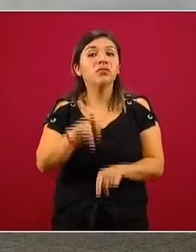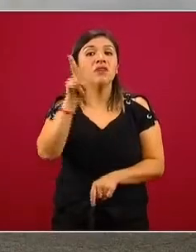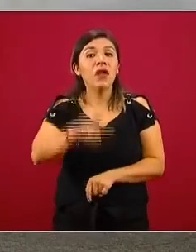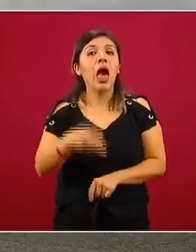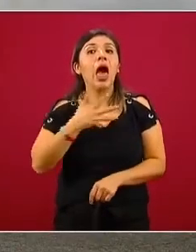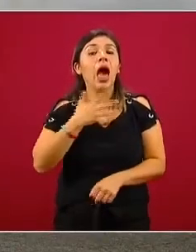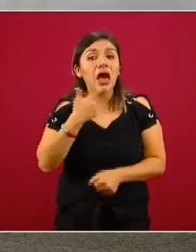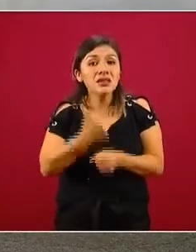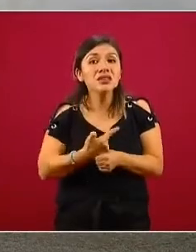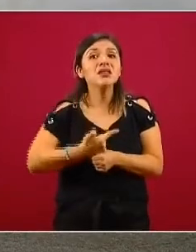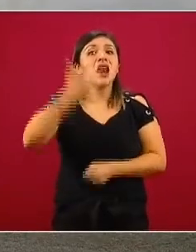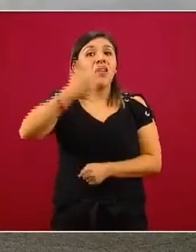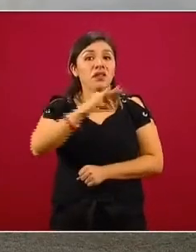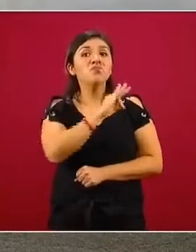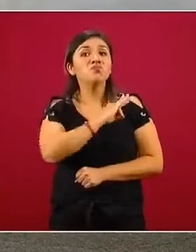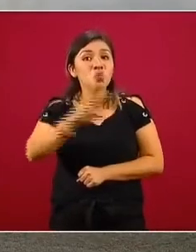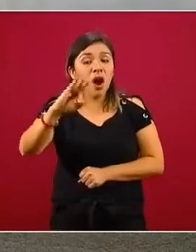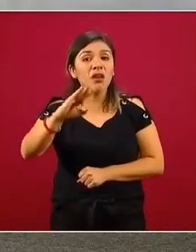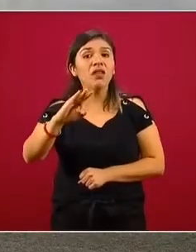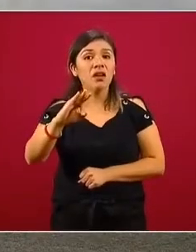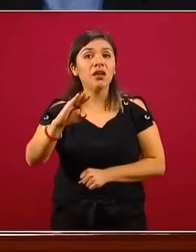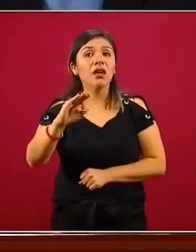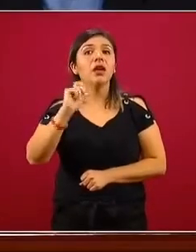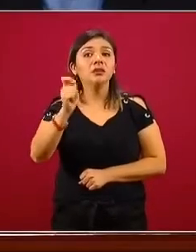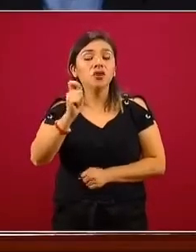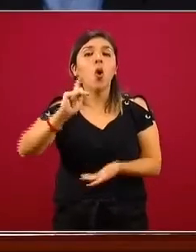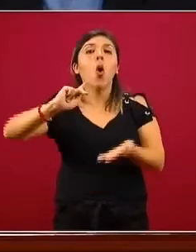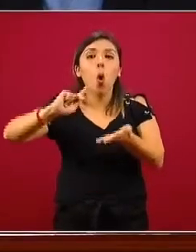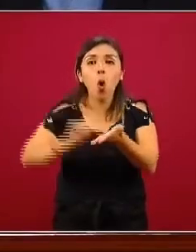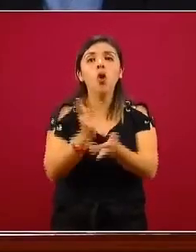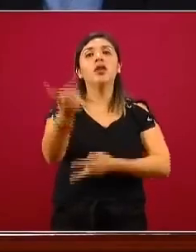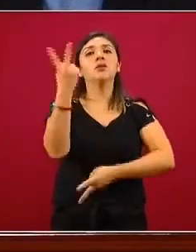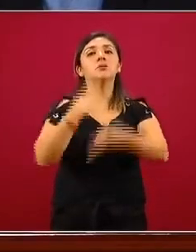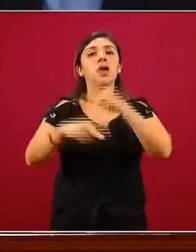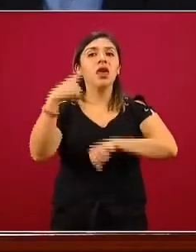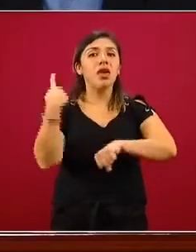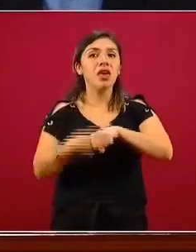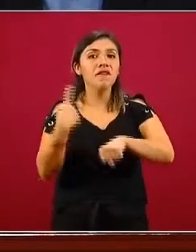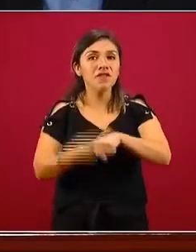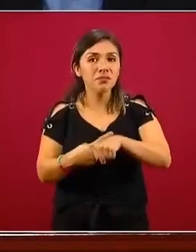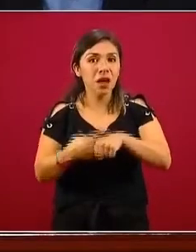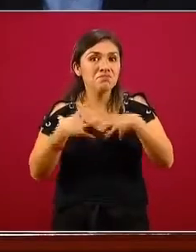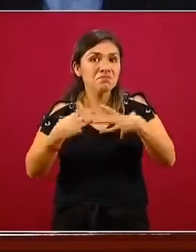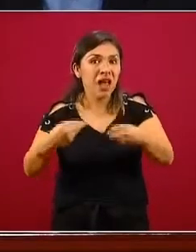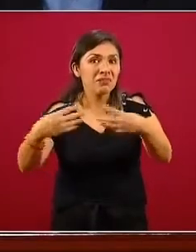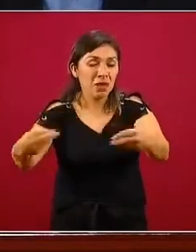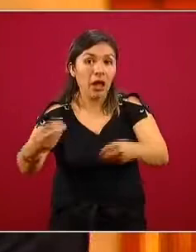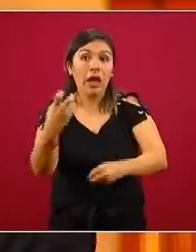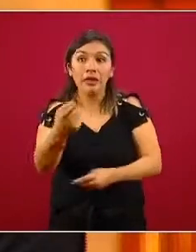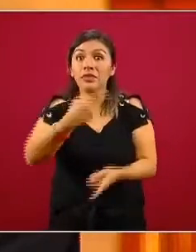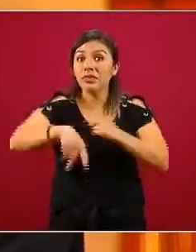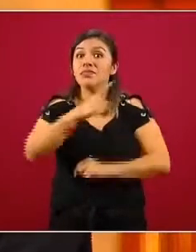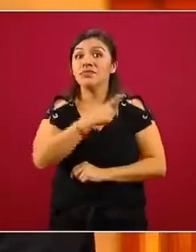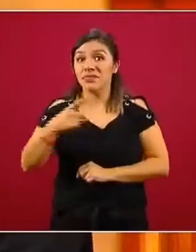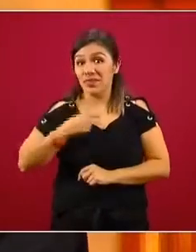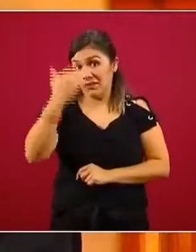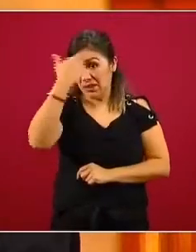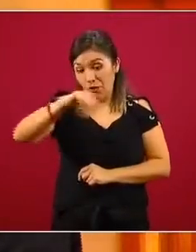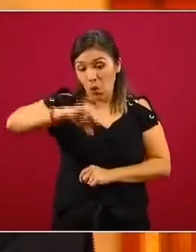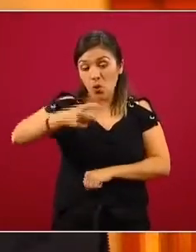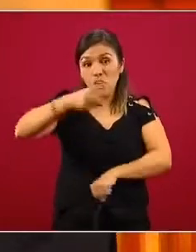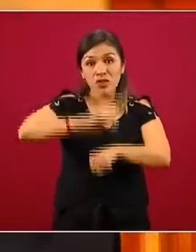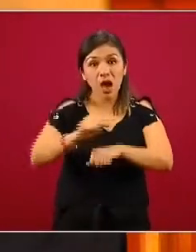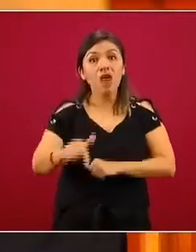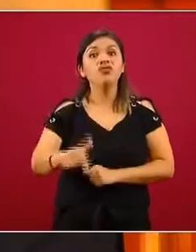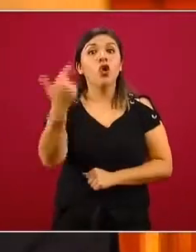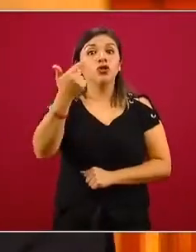riesgo potencial de un rebrote. Entonces tenemos que tener conciencia de ello. Hoy 12 de